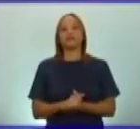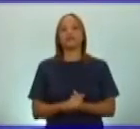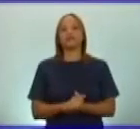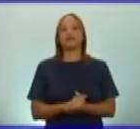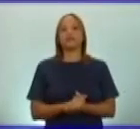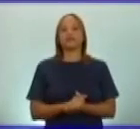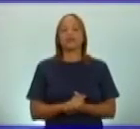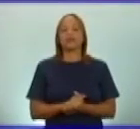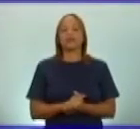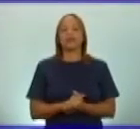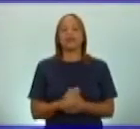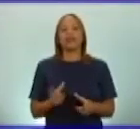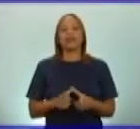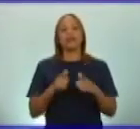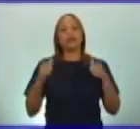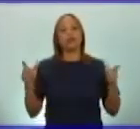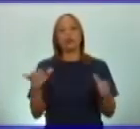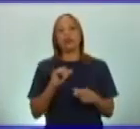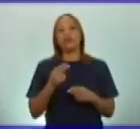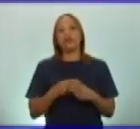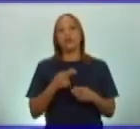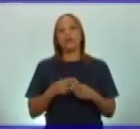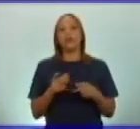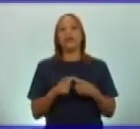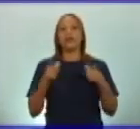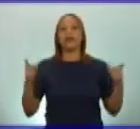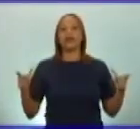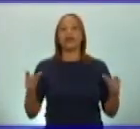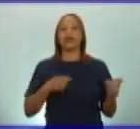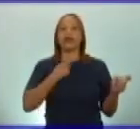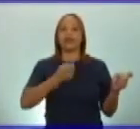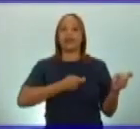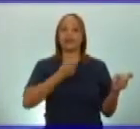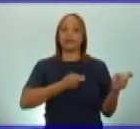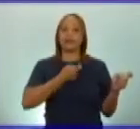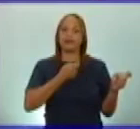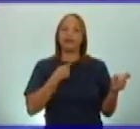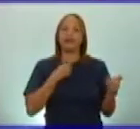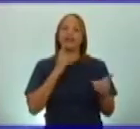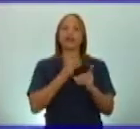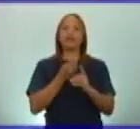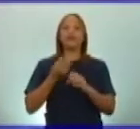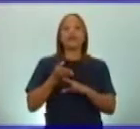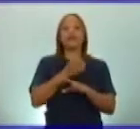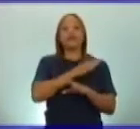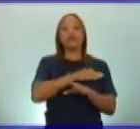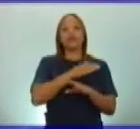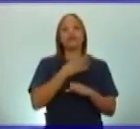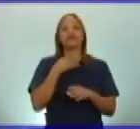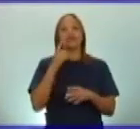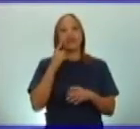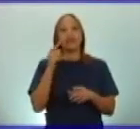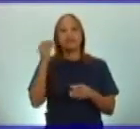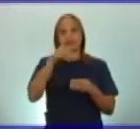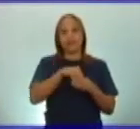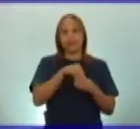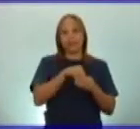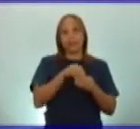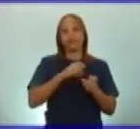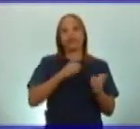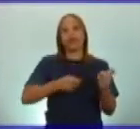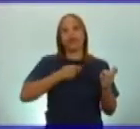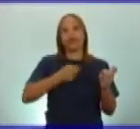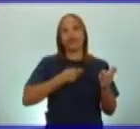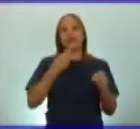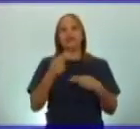recordarán, la Gran Guerra. También es importante que recuerden, porque lo vimos en el encuentro anterior, que dentro de esta propia guerra se desarrolla en